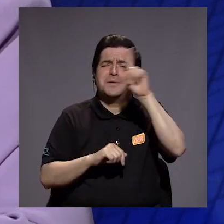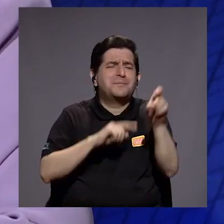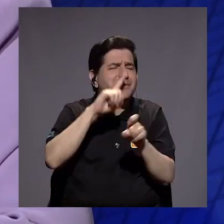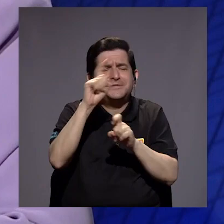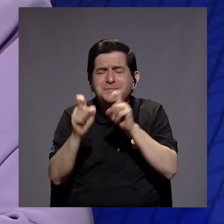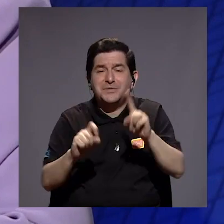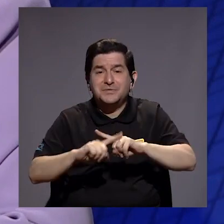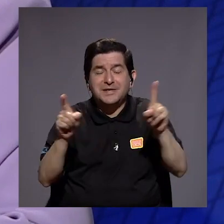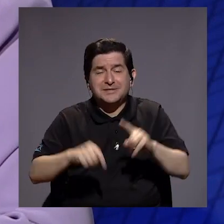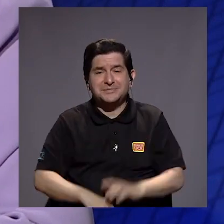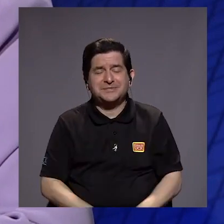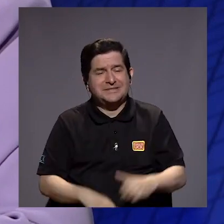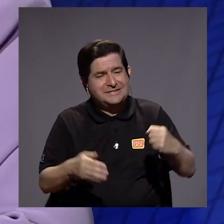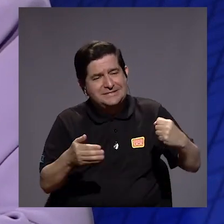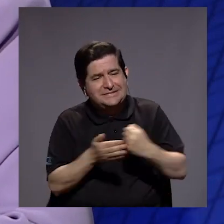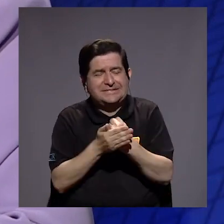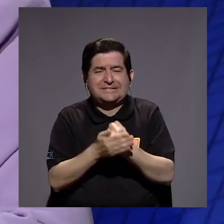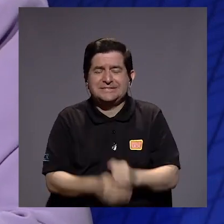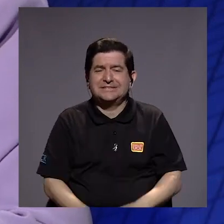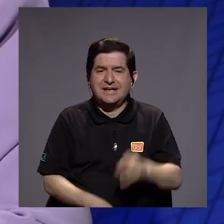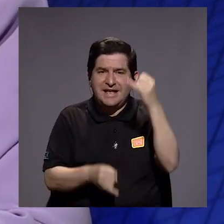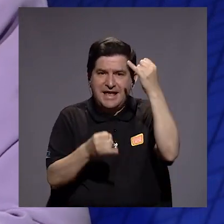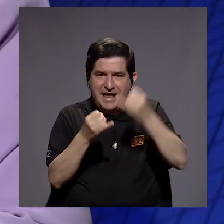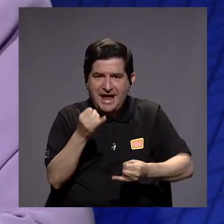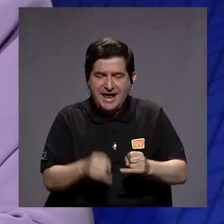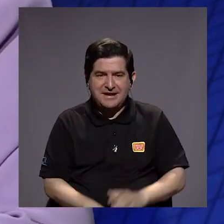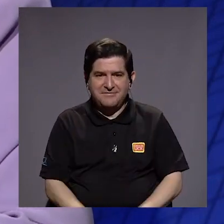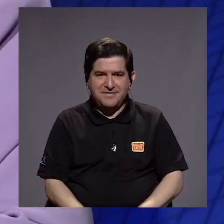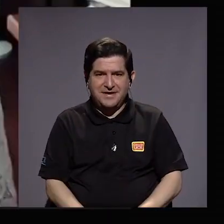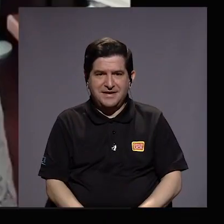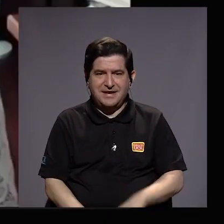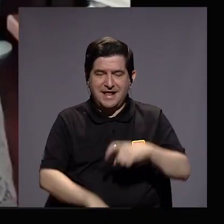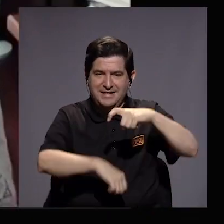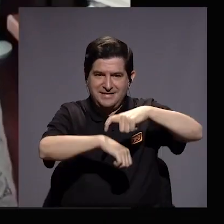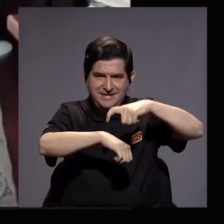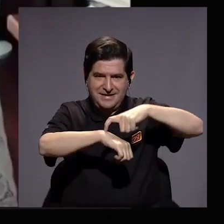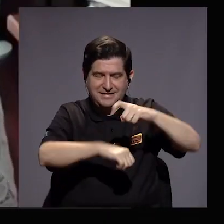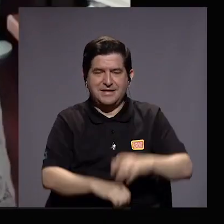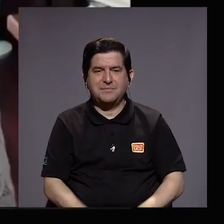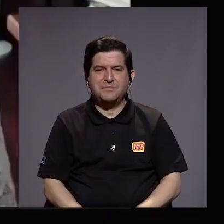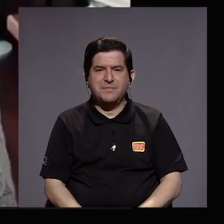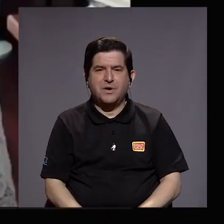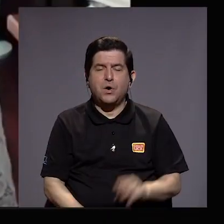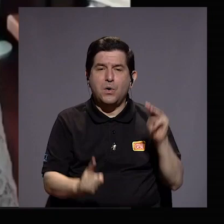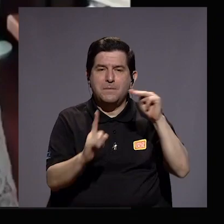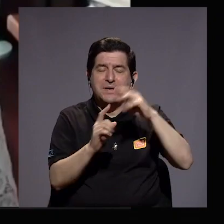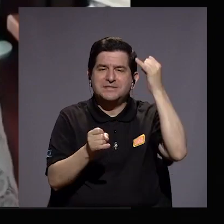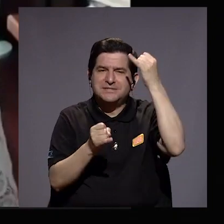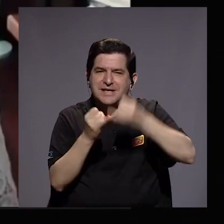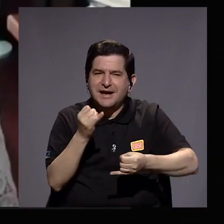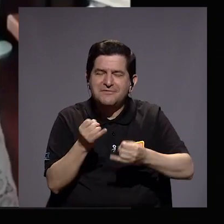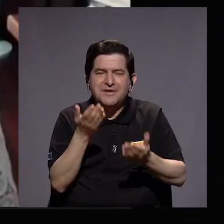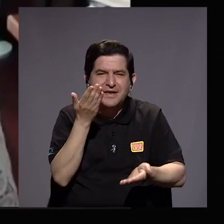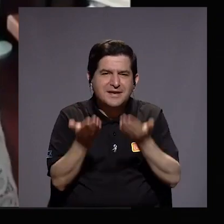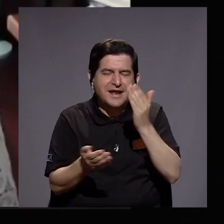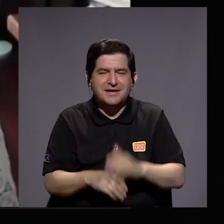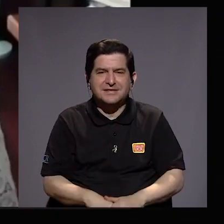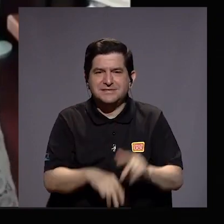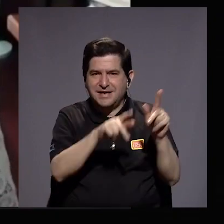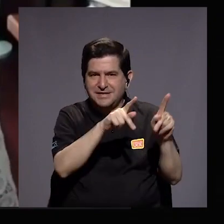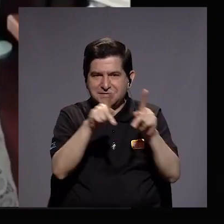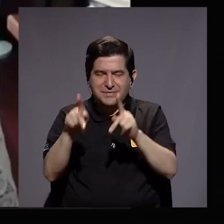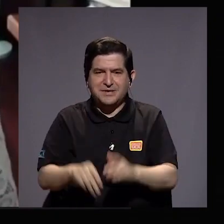cosas, pero lamentablemente hemos llegado al final de nuestro tiempo. Un mensaje final muy breve